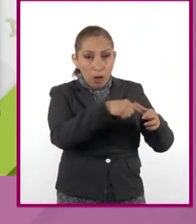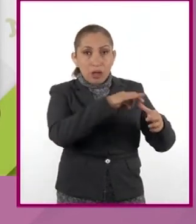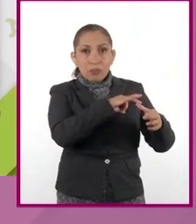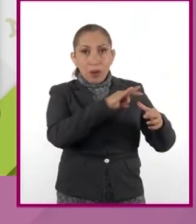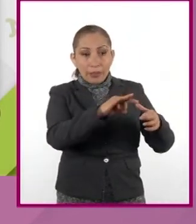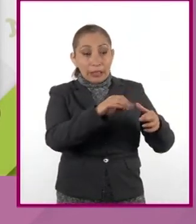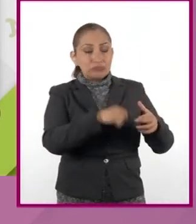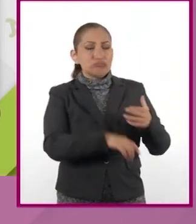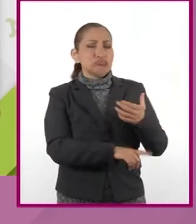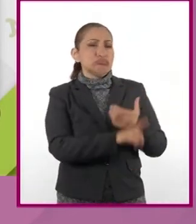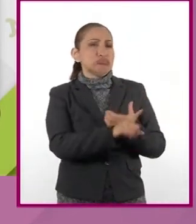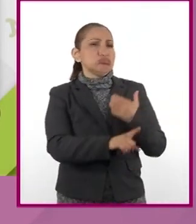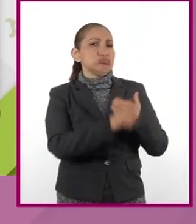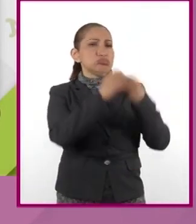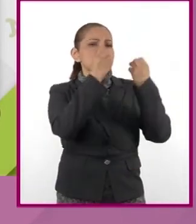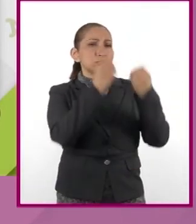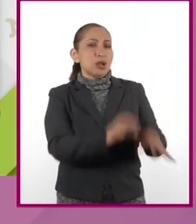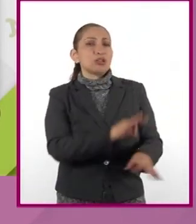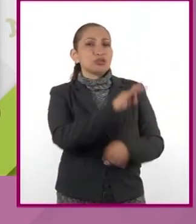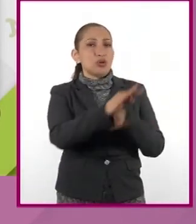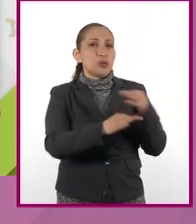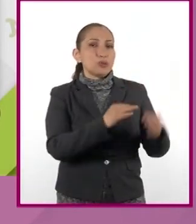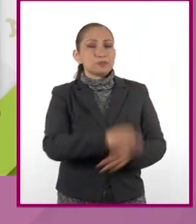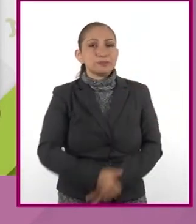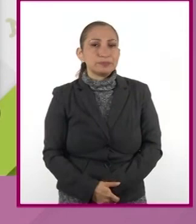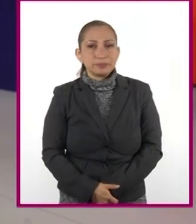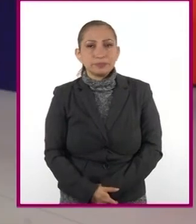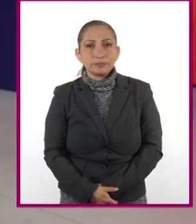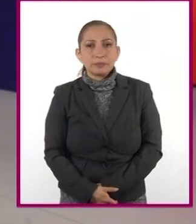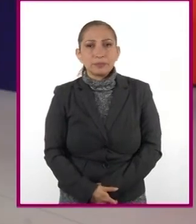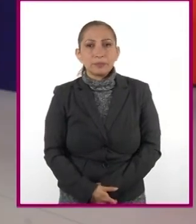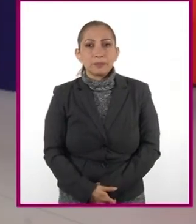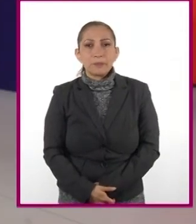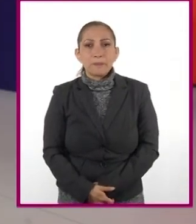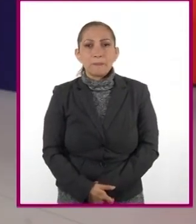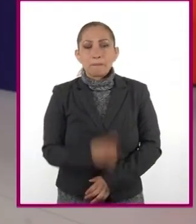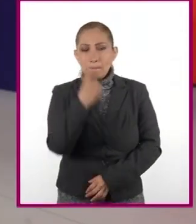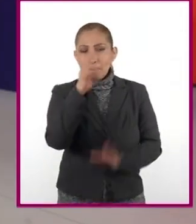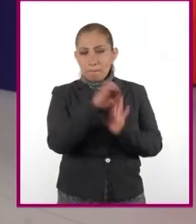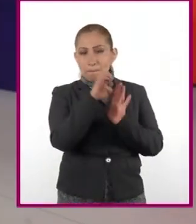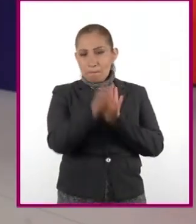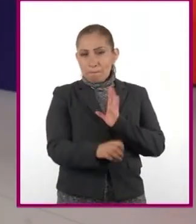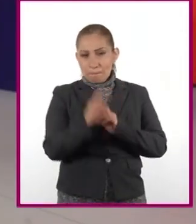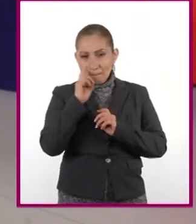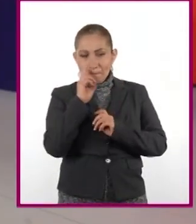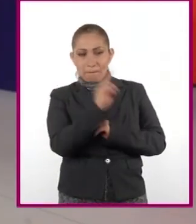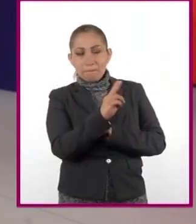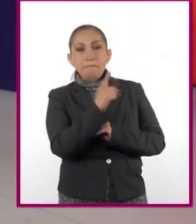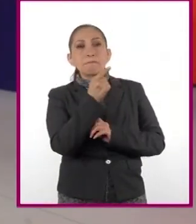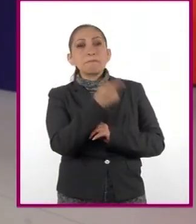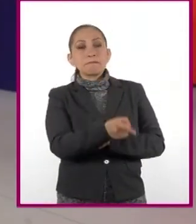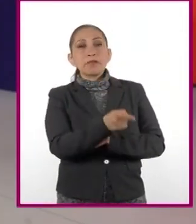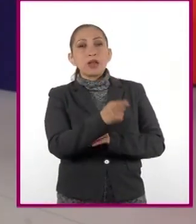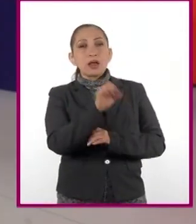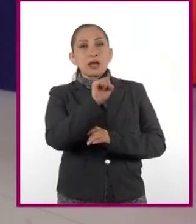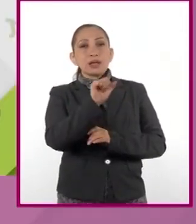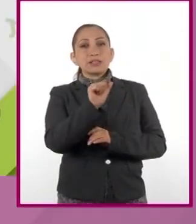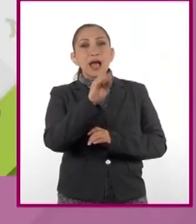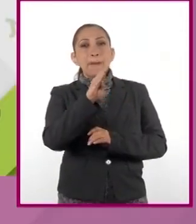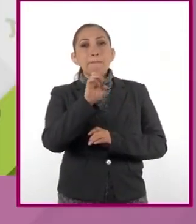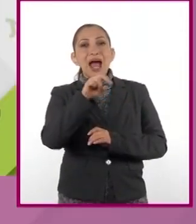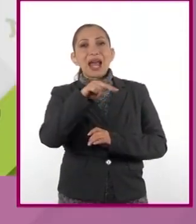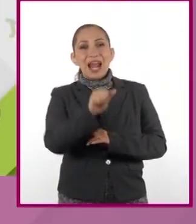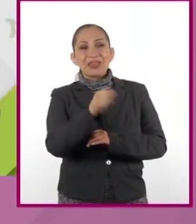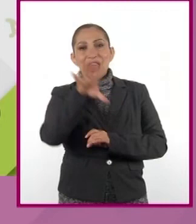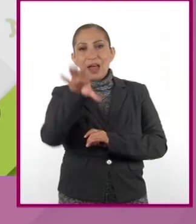puede resultar en la pérdida de diversidad. Un ejemplo lo podemos encontrar en la sabana africana.